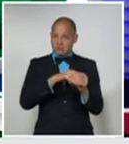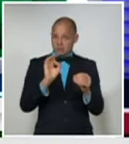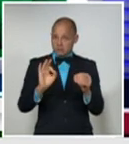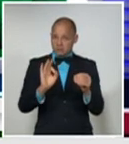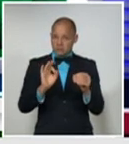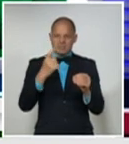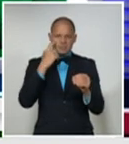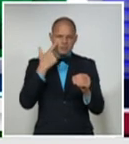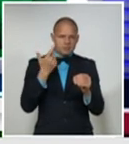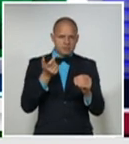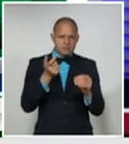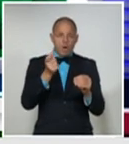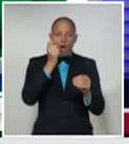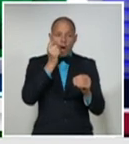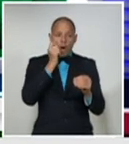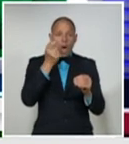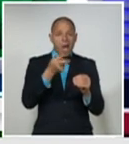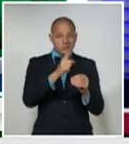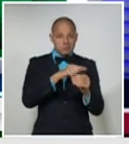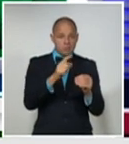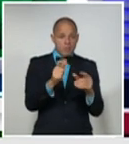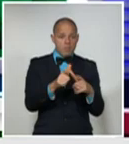masculino representó el